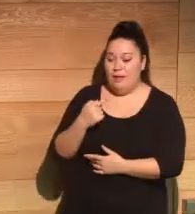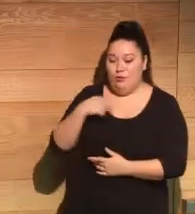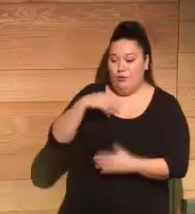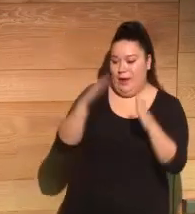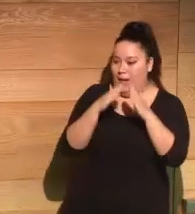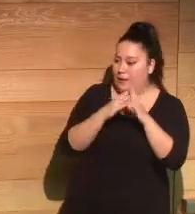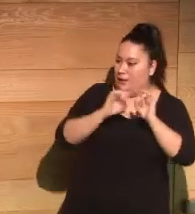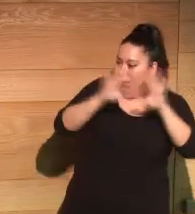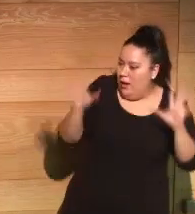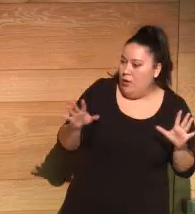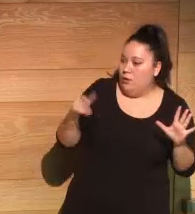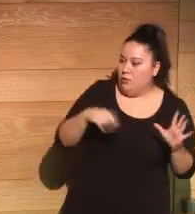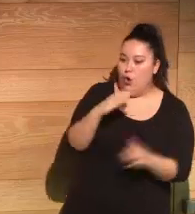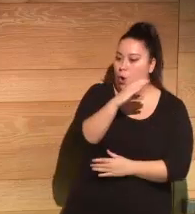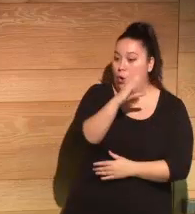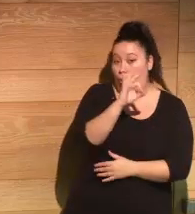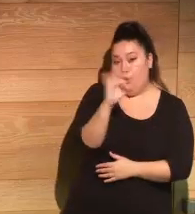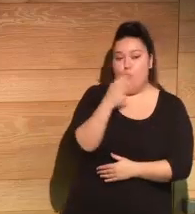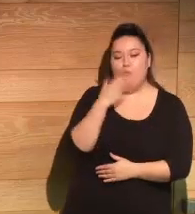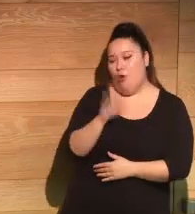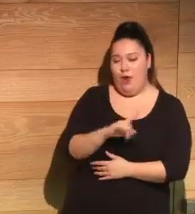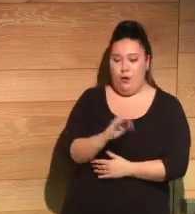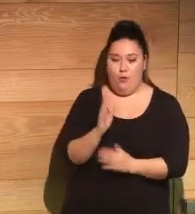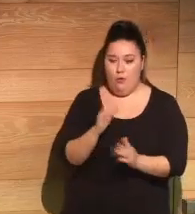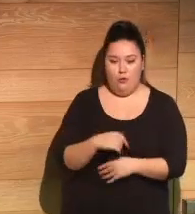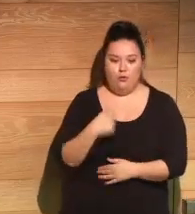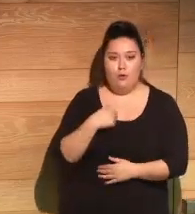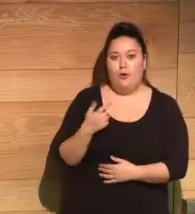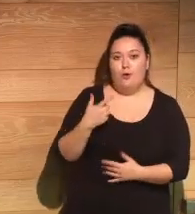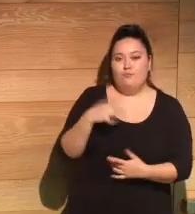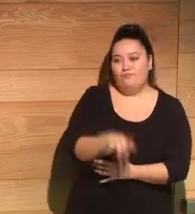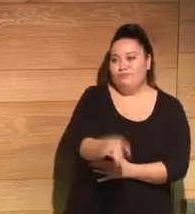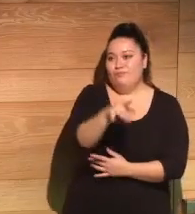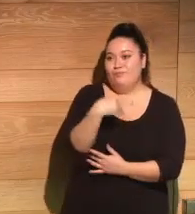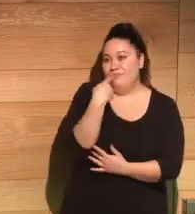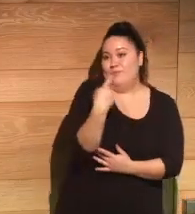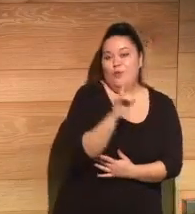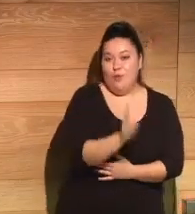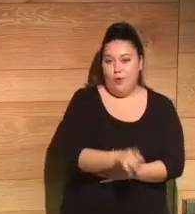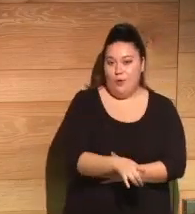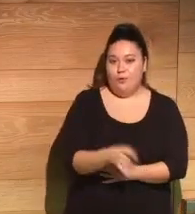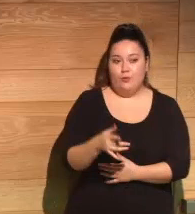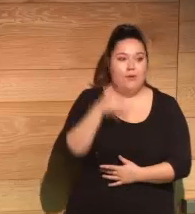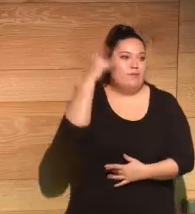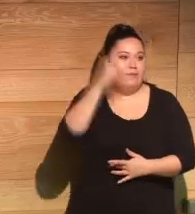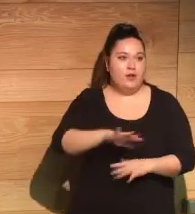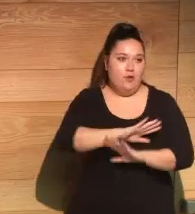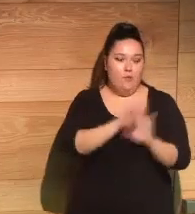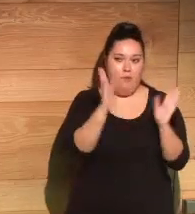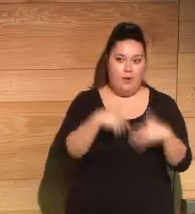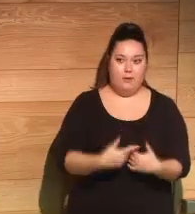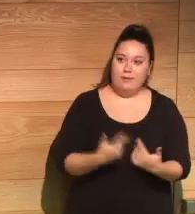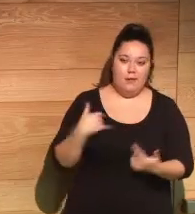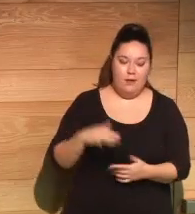que estoy en casa porque yo no soy cool, yo no soy atractivo, no soy brillante o como lo queramos llamar, o no